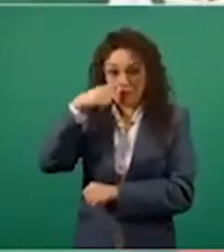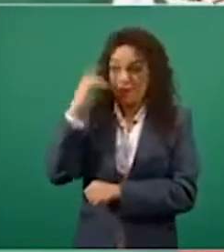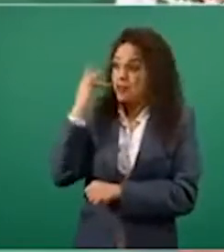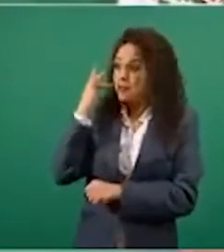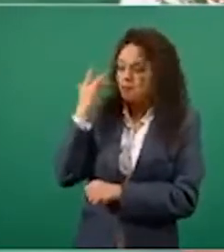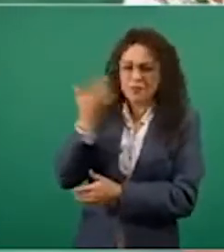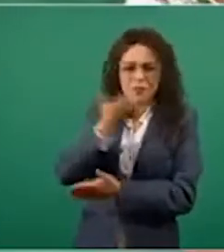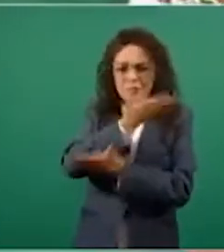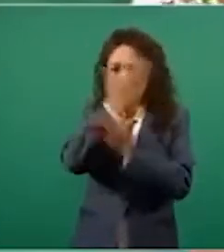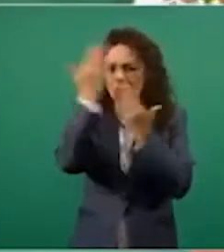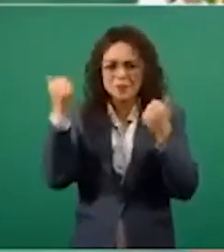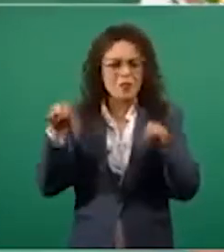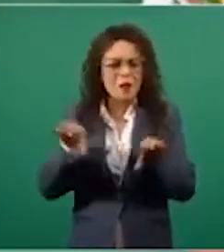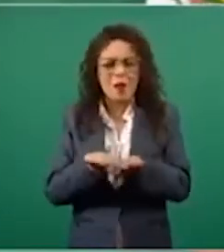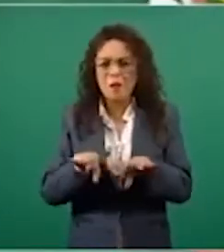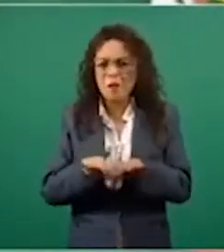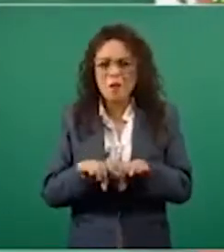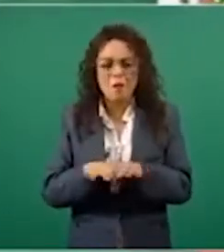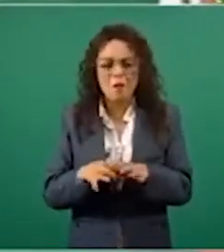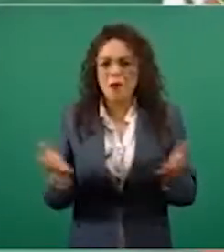saben.